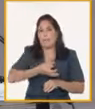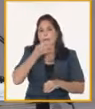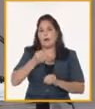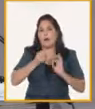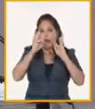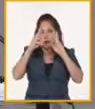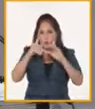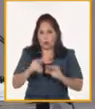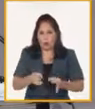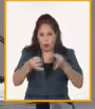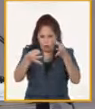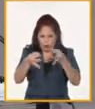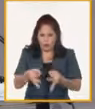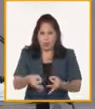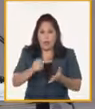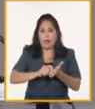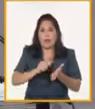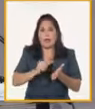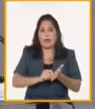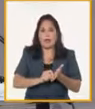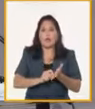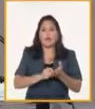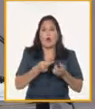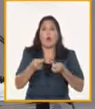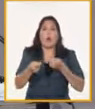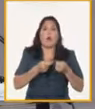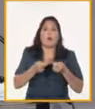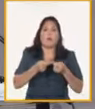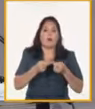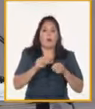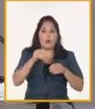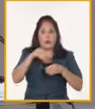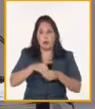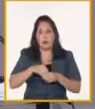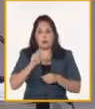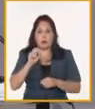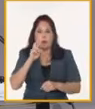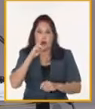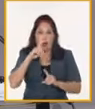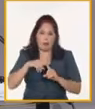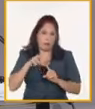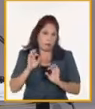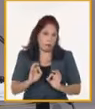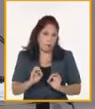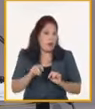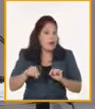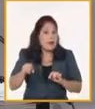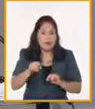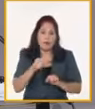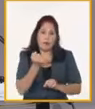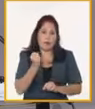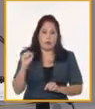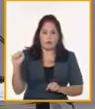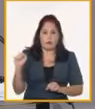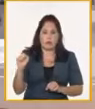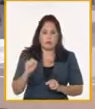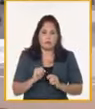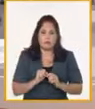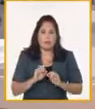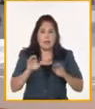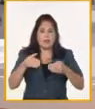contables registro contable de sus operaciones ante la administración tributaria esto constituye un los cierres no son definitivos